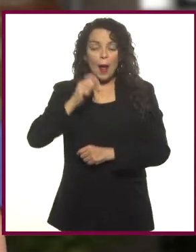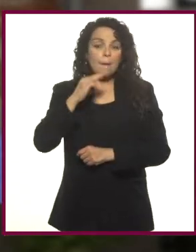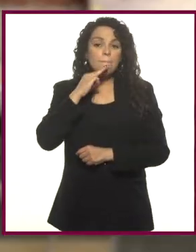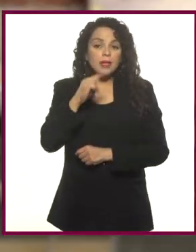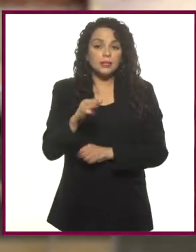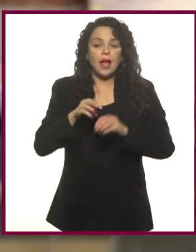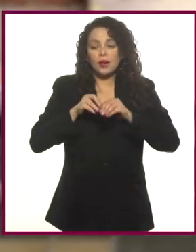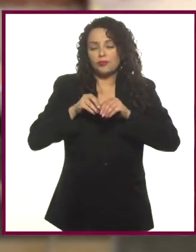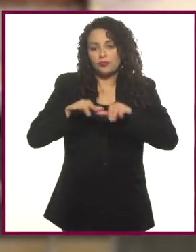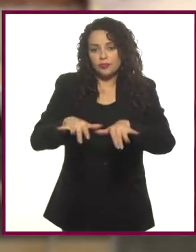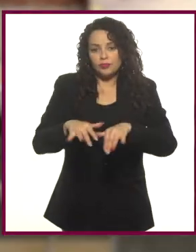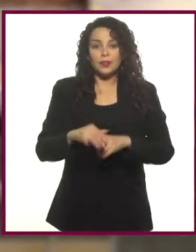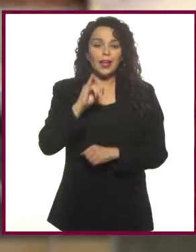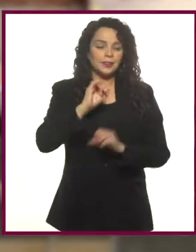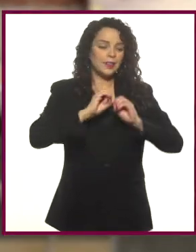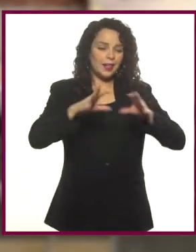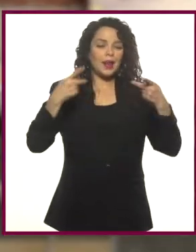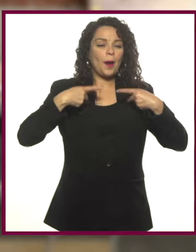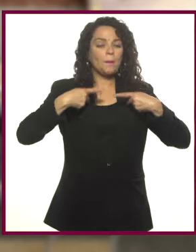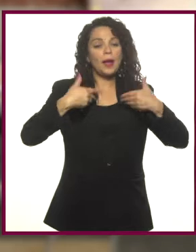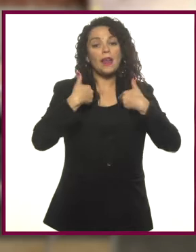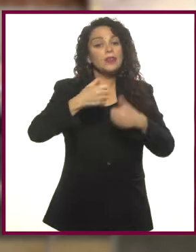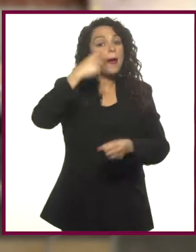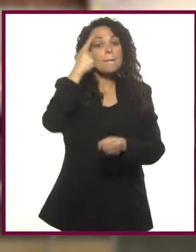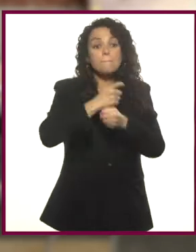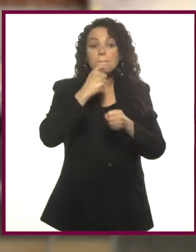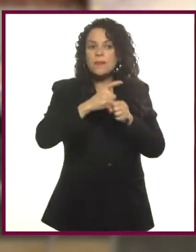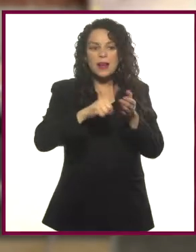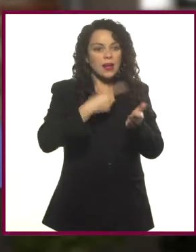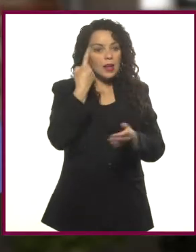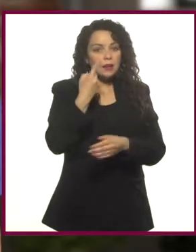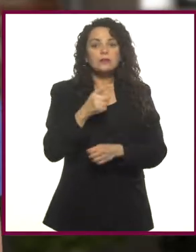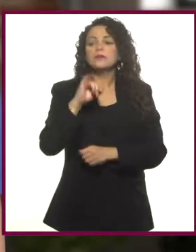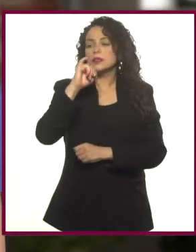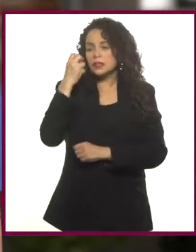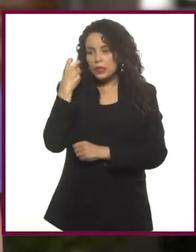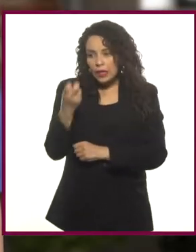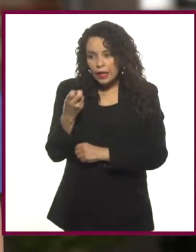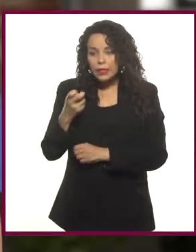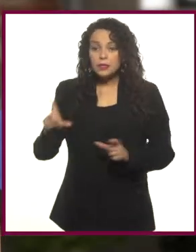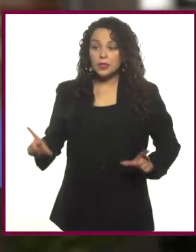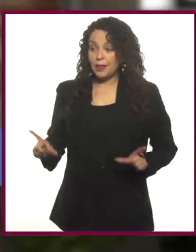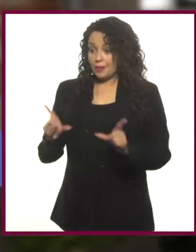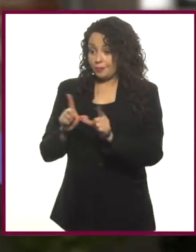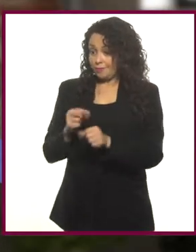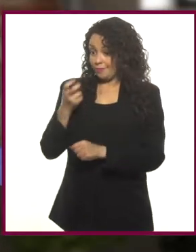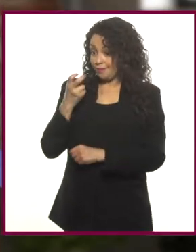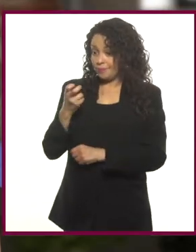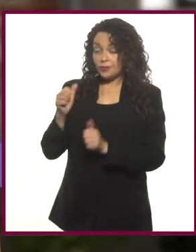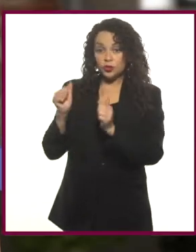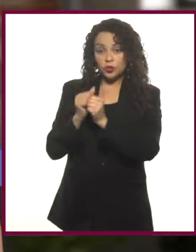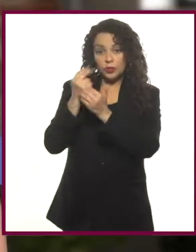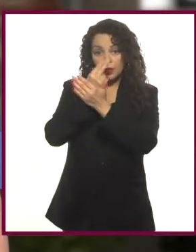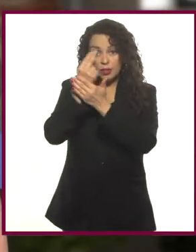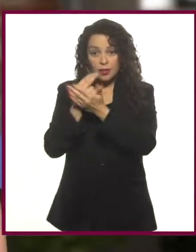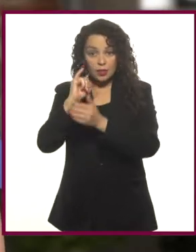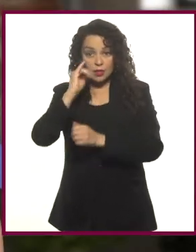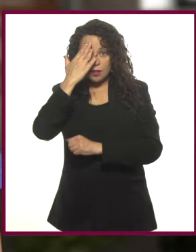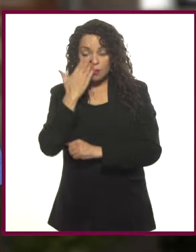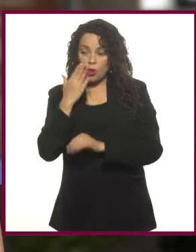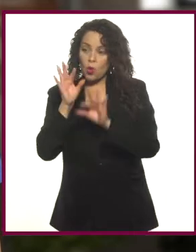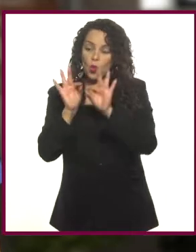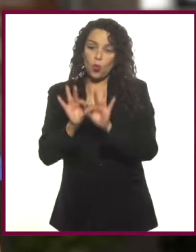mensaje. Claro, y que la gente lo entienda a la primera. Así es, y es ahí donde la síntesis, en este caso